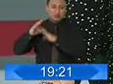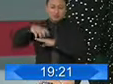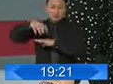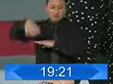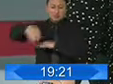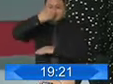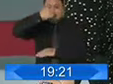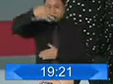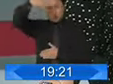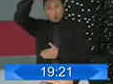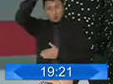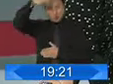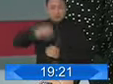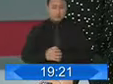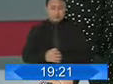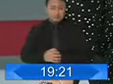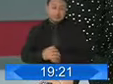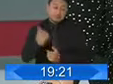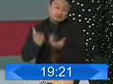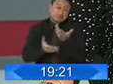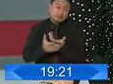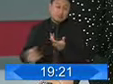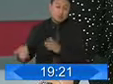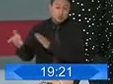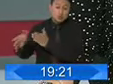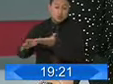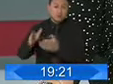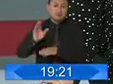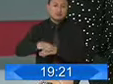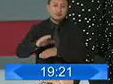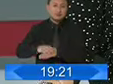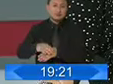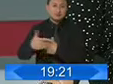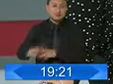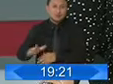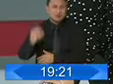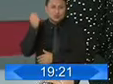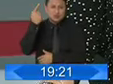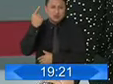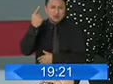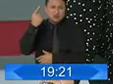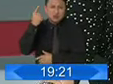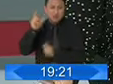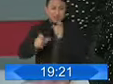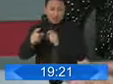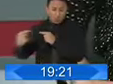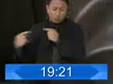Santo Domingo de los Áchilas. Al parecer, el deceso se produjo por un malentendido con un conocido.